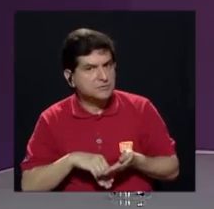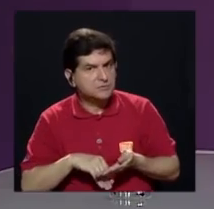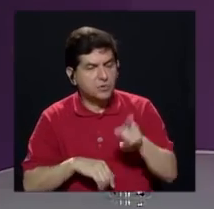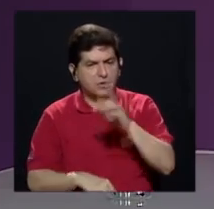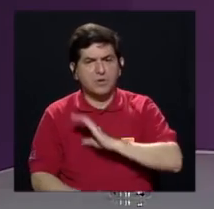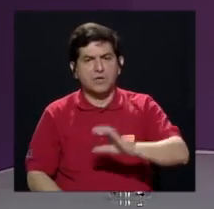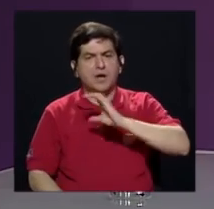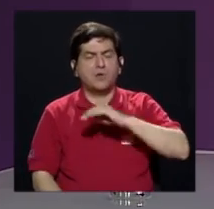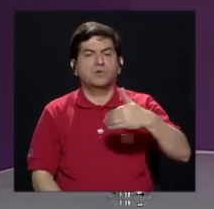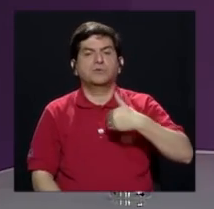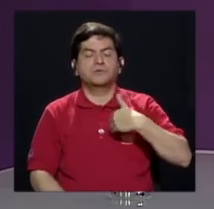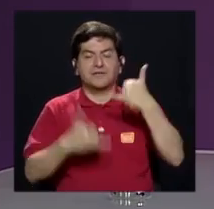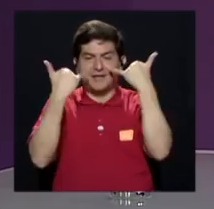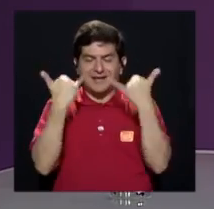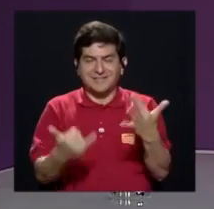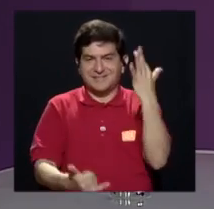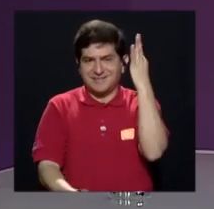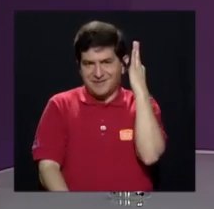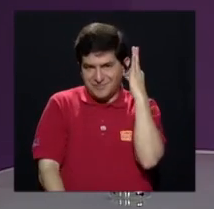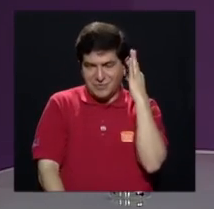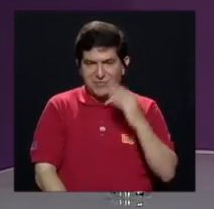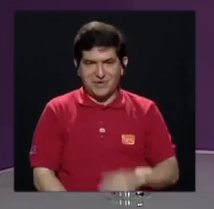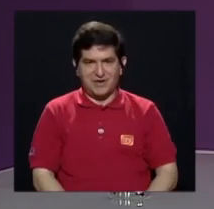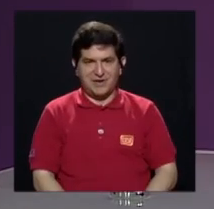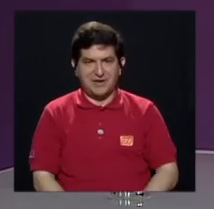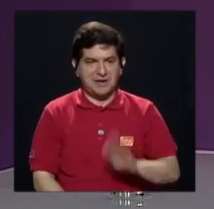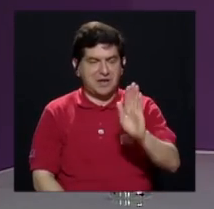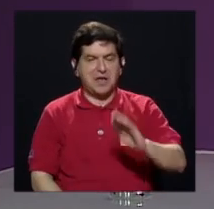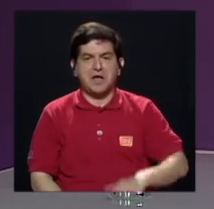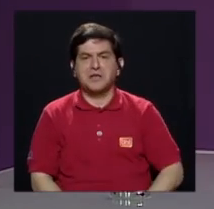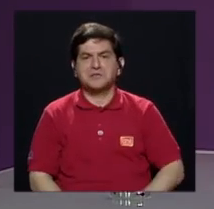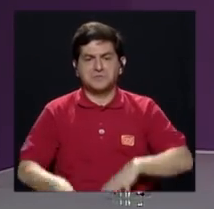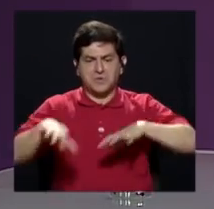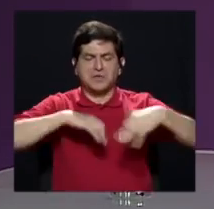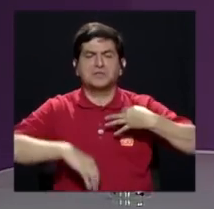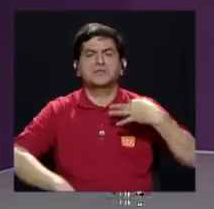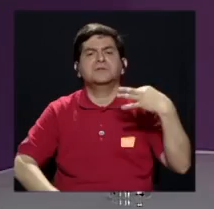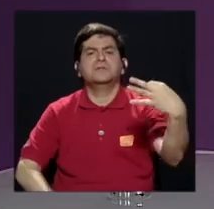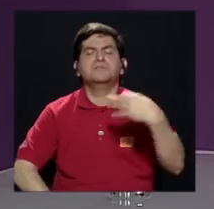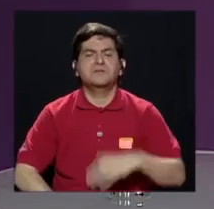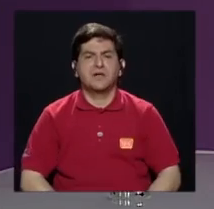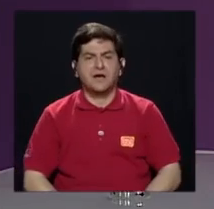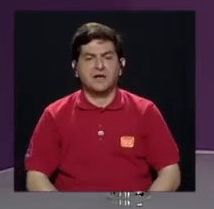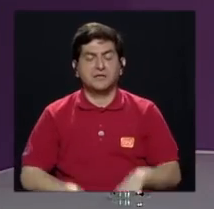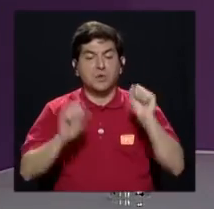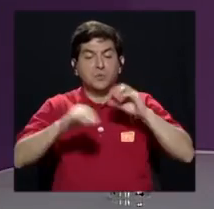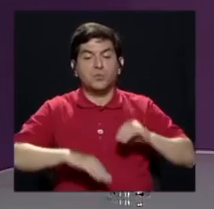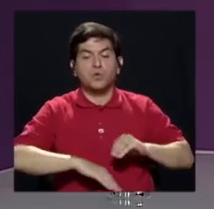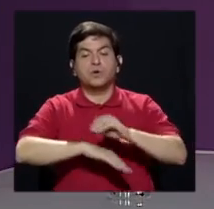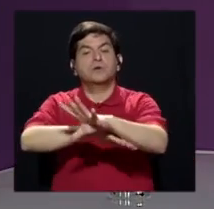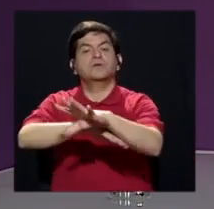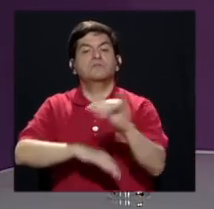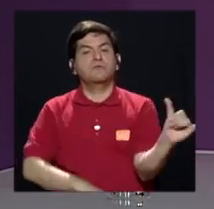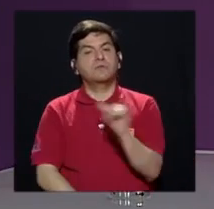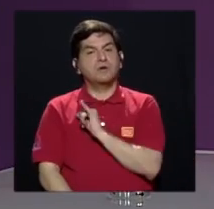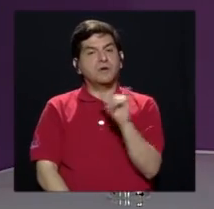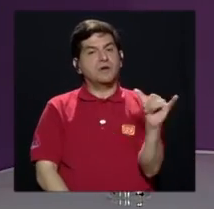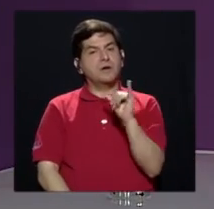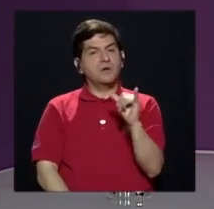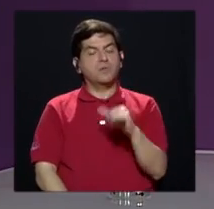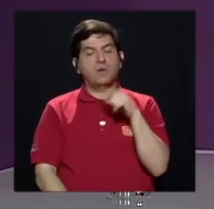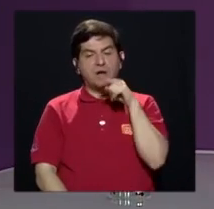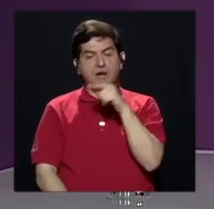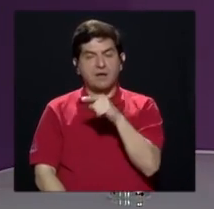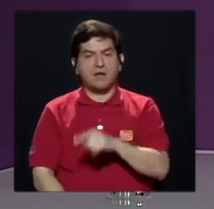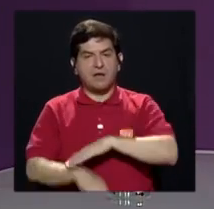conducta que ella tenía como mujer durante es durante su vida cotidiana puede que repercuta igual estando